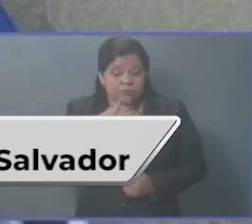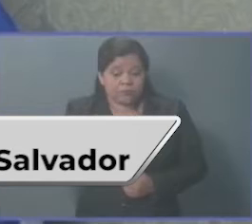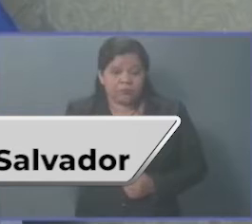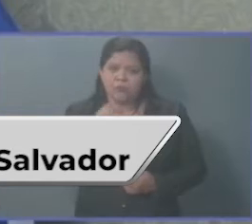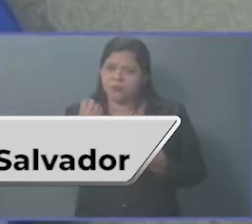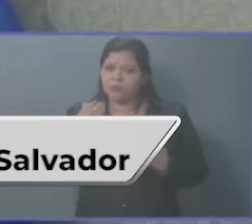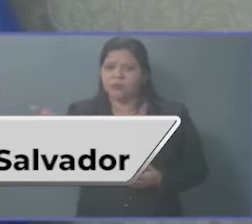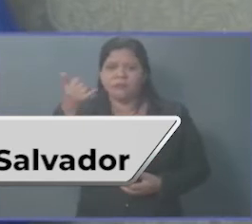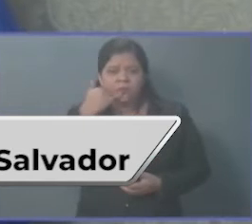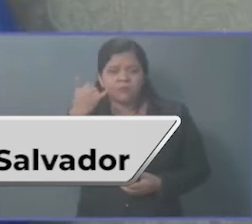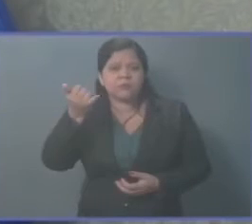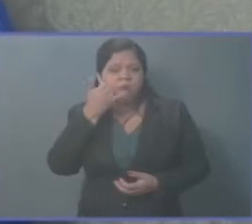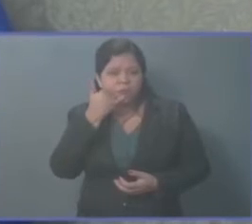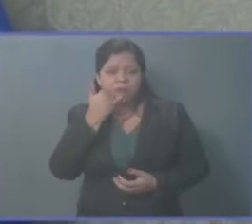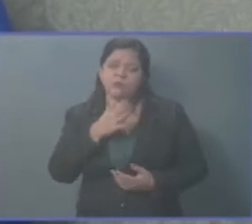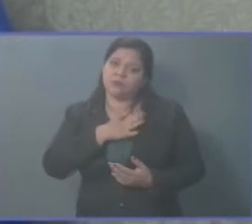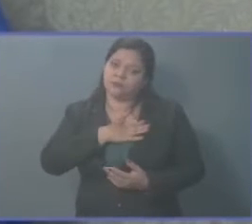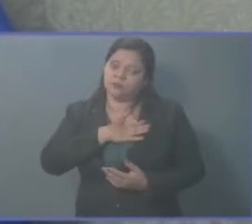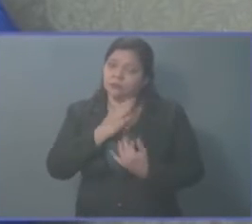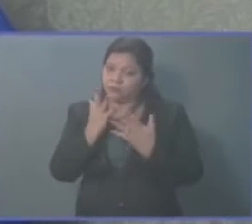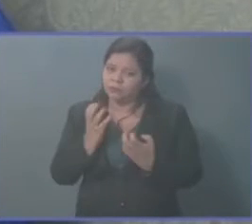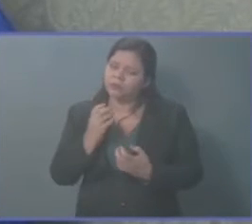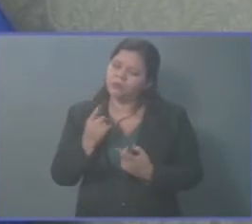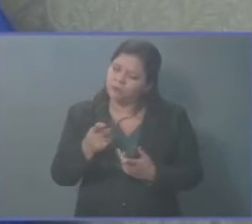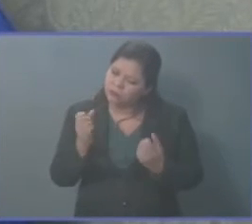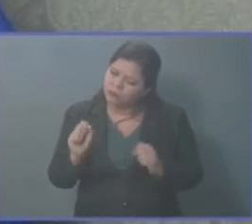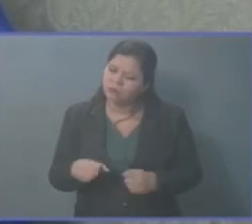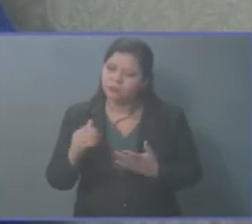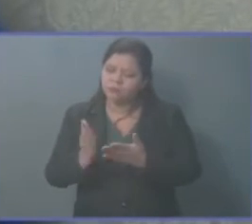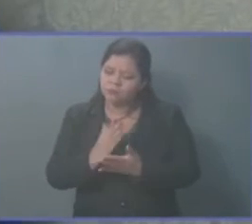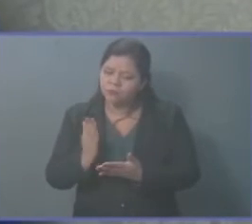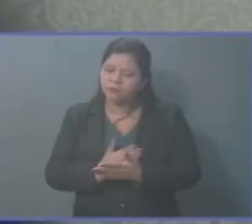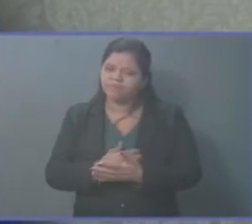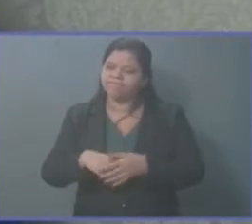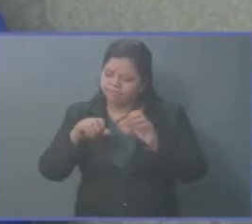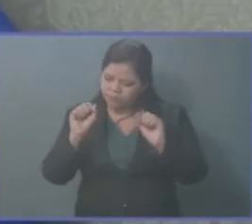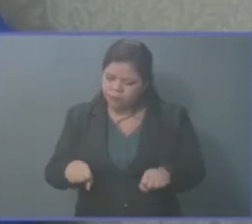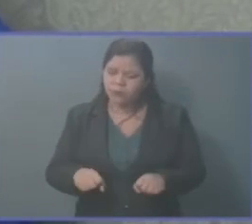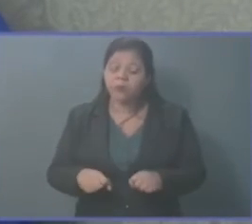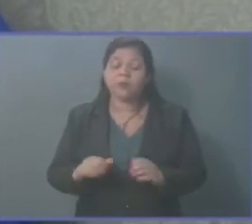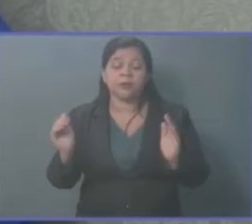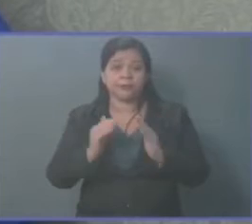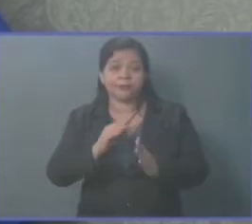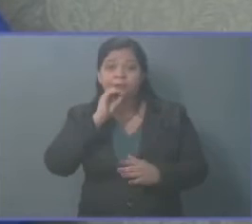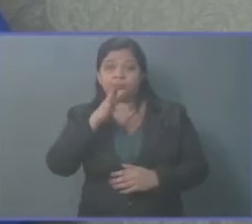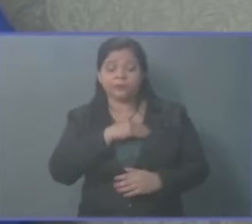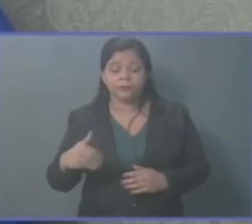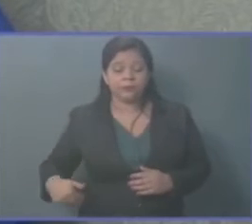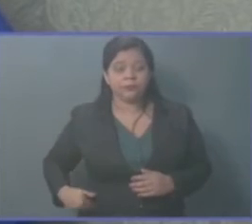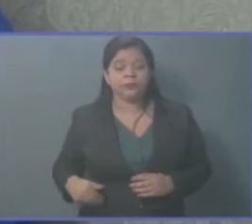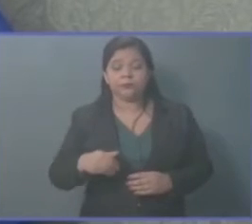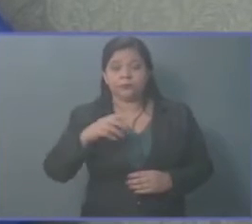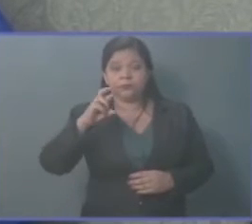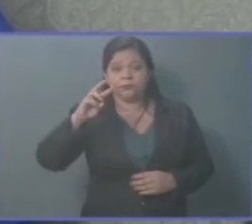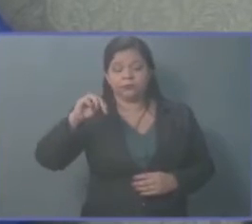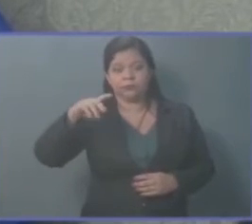tenido llamadas de ellos y yo quisiera que hagan el estudio que se puede a través de, como dice el presidente